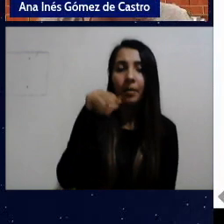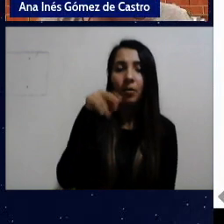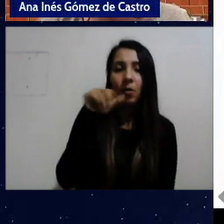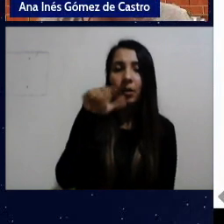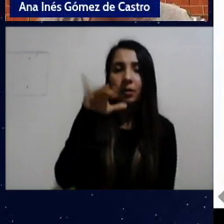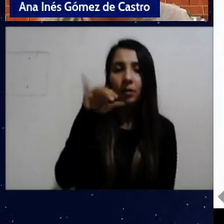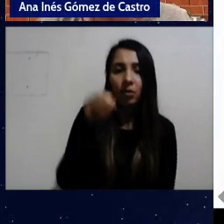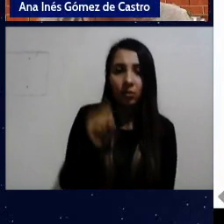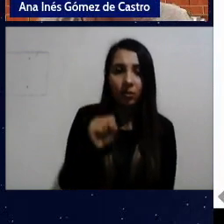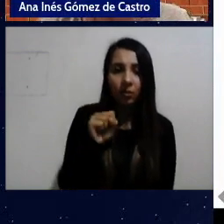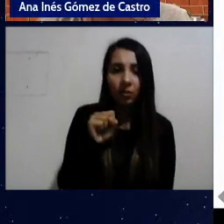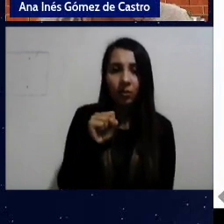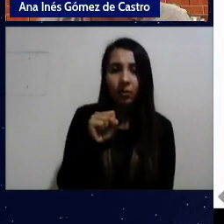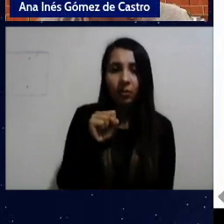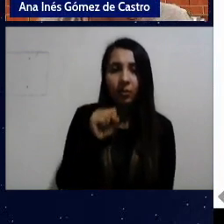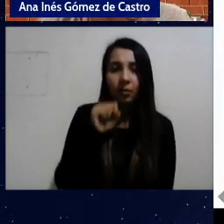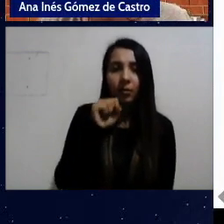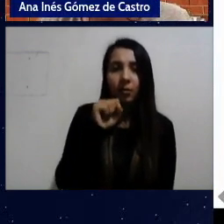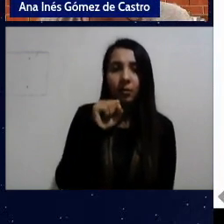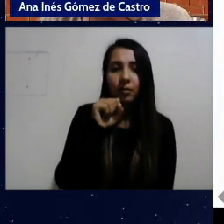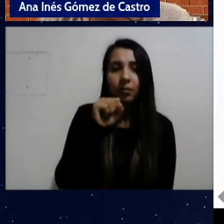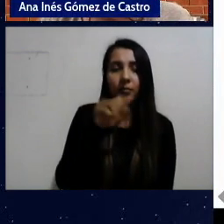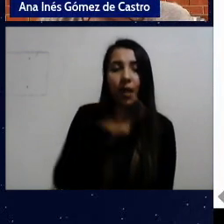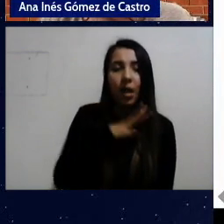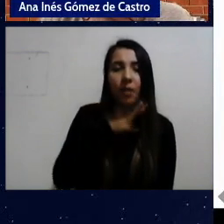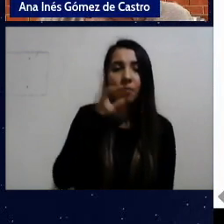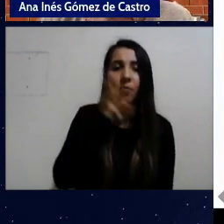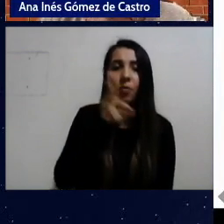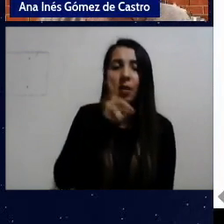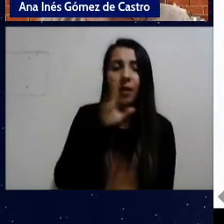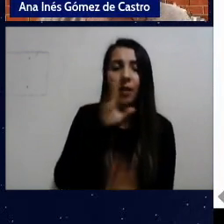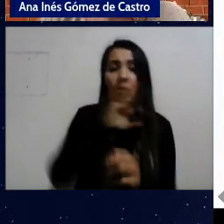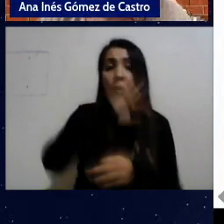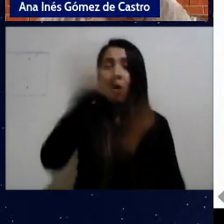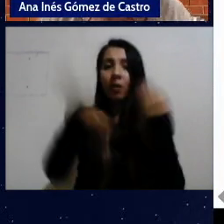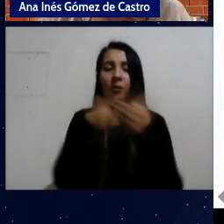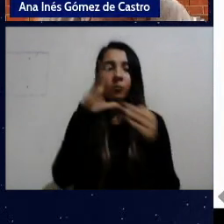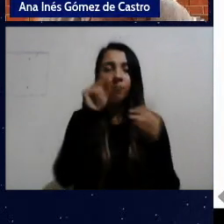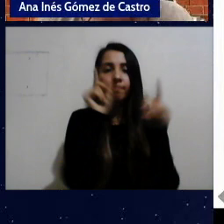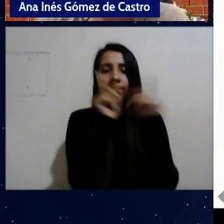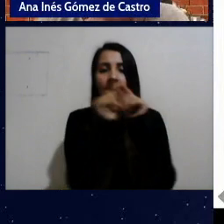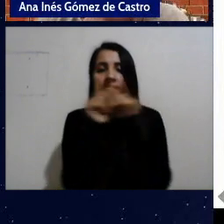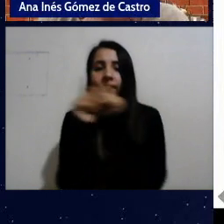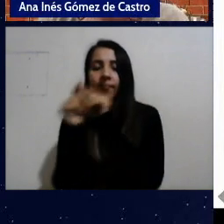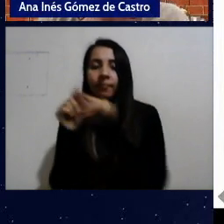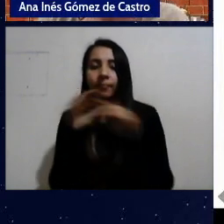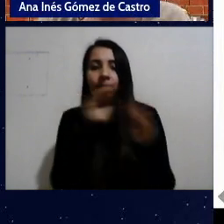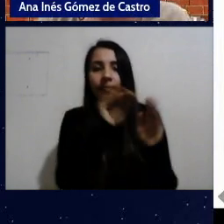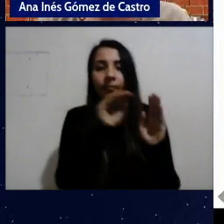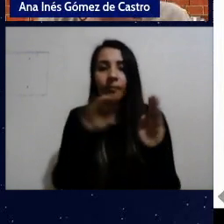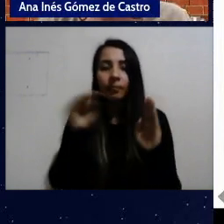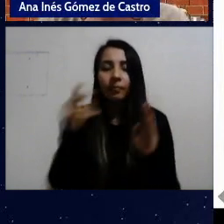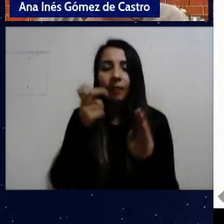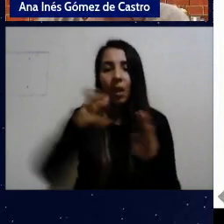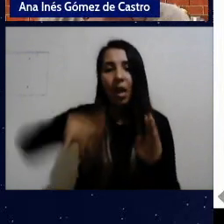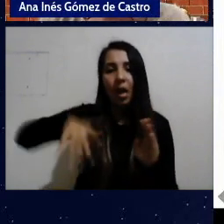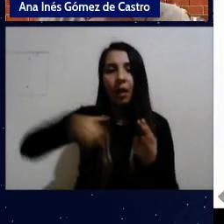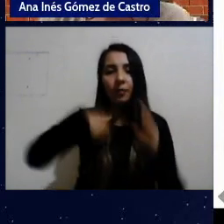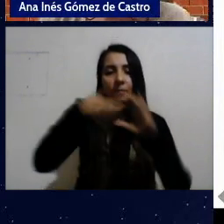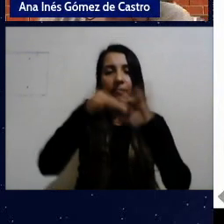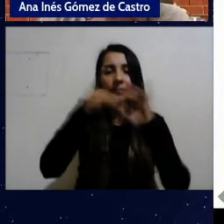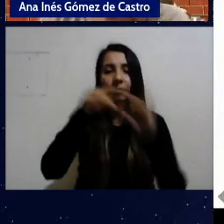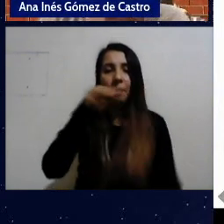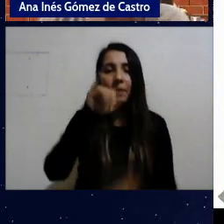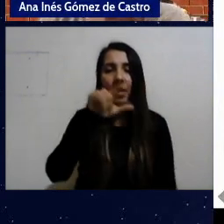aminoácidos proteinogénicos, y aquí tenemos algunos experimentos, no están todos, ¿no? Este es el experimento de Miller del